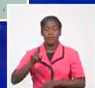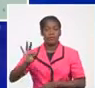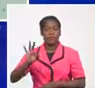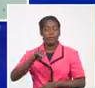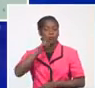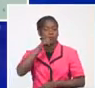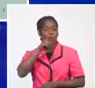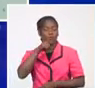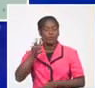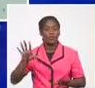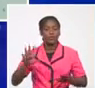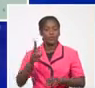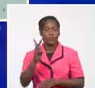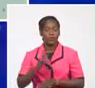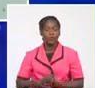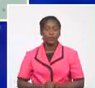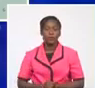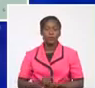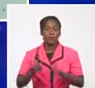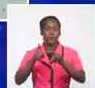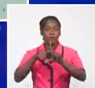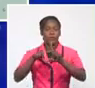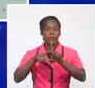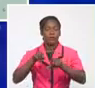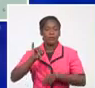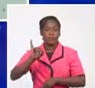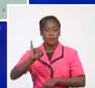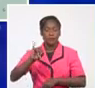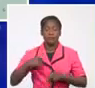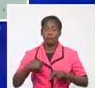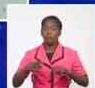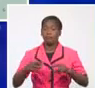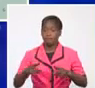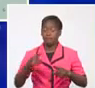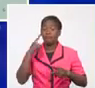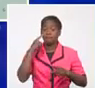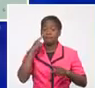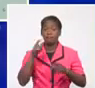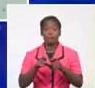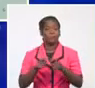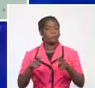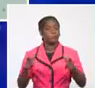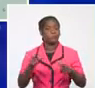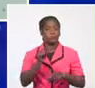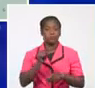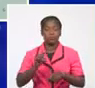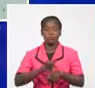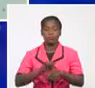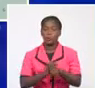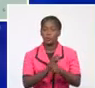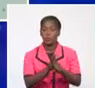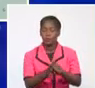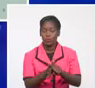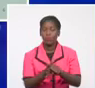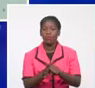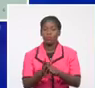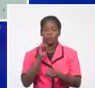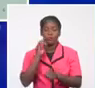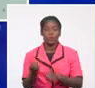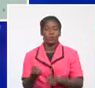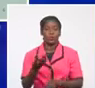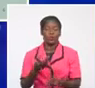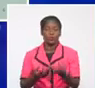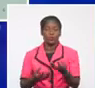12 y Regla 6. Reitero, cifra elevada en cuanto al número de casos y en cuanto a